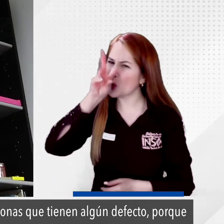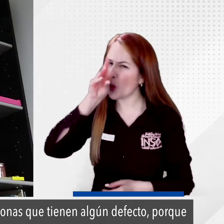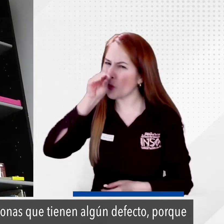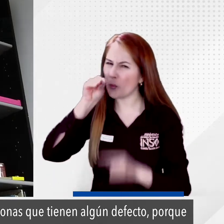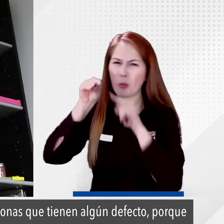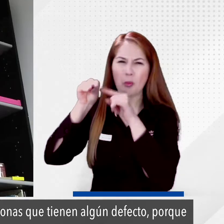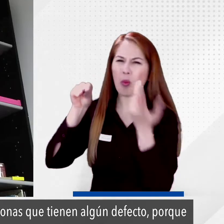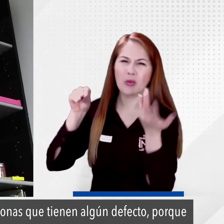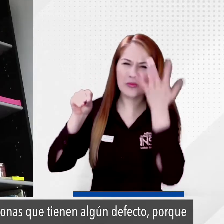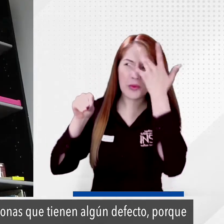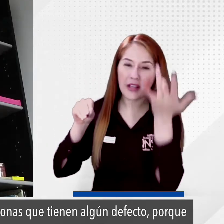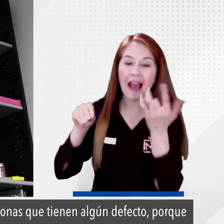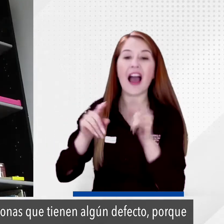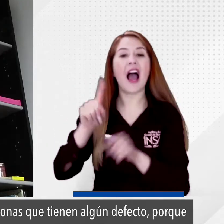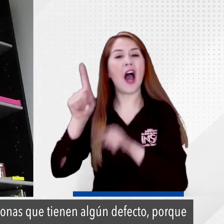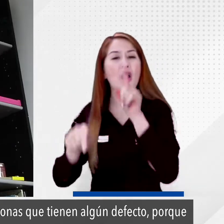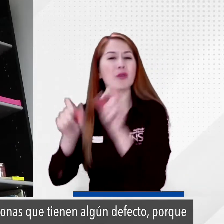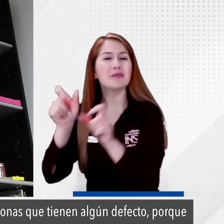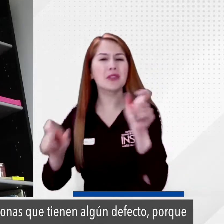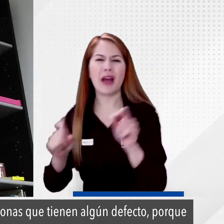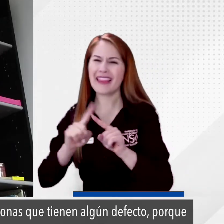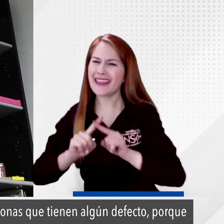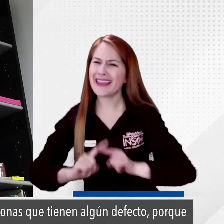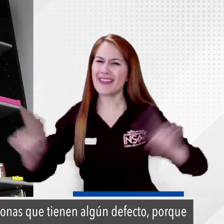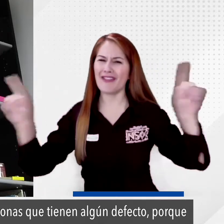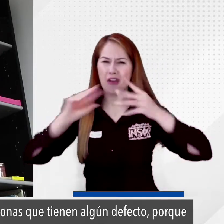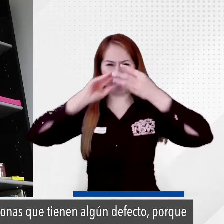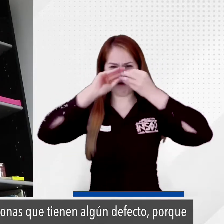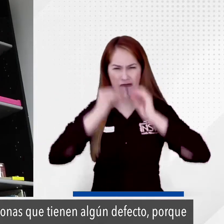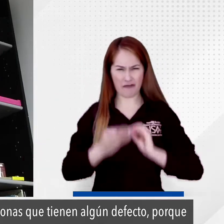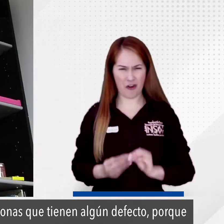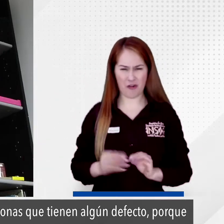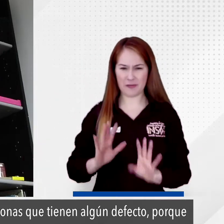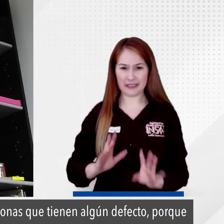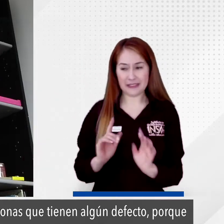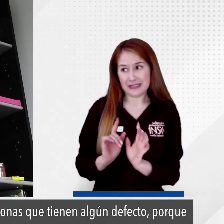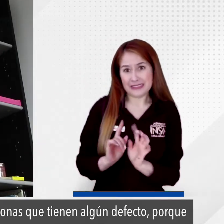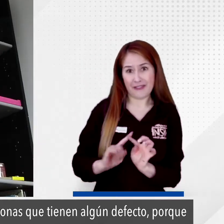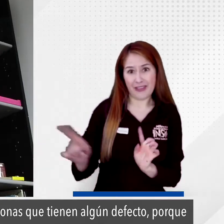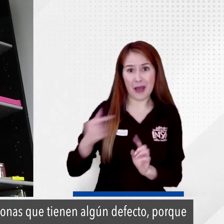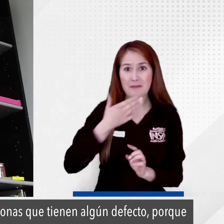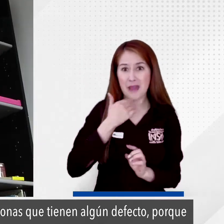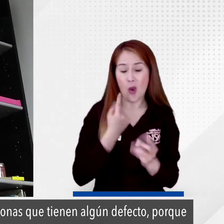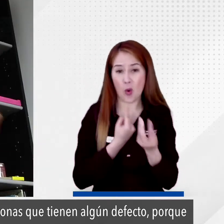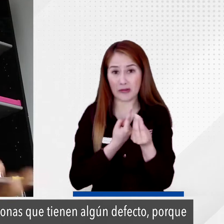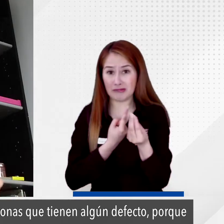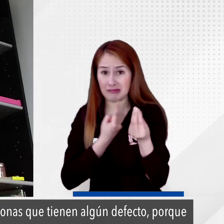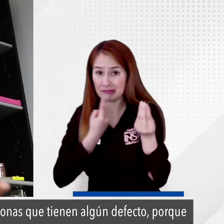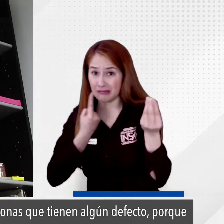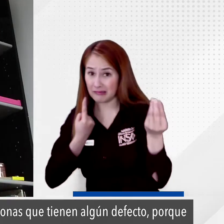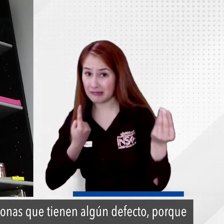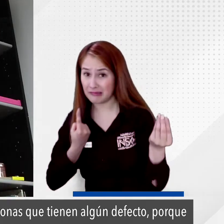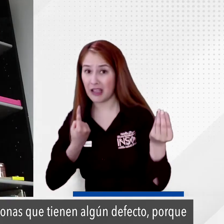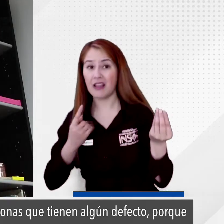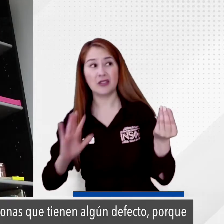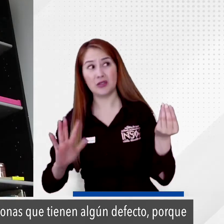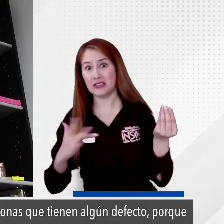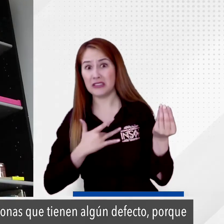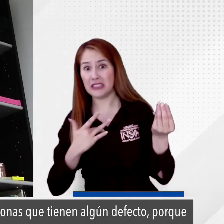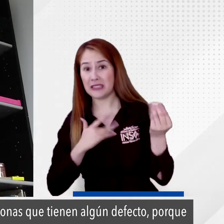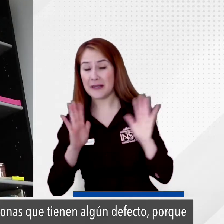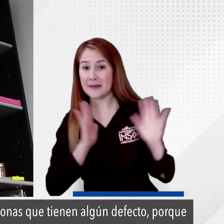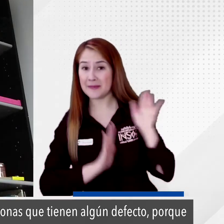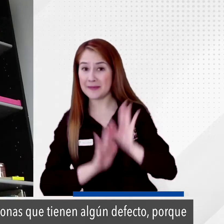alguna defecto, porque tienen alguna malformación, se aíslan, son aisladas, ¿cierto?